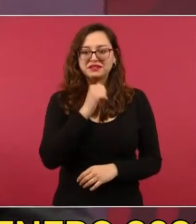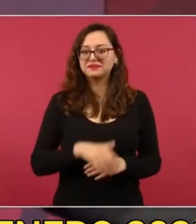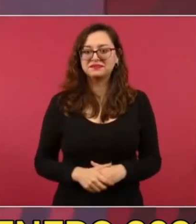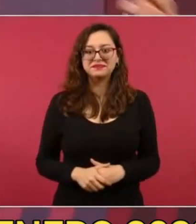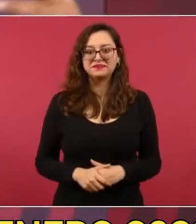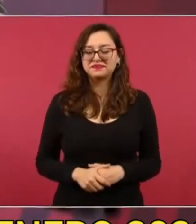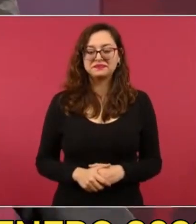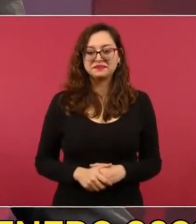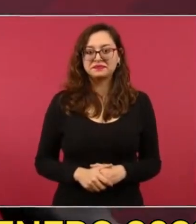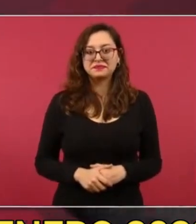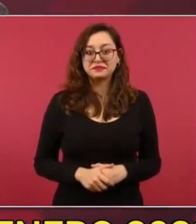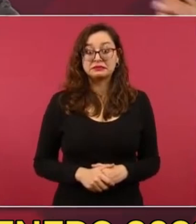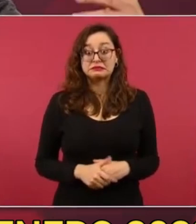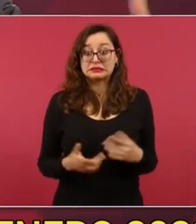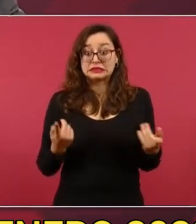O sea que el control es